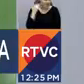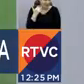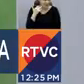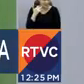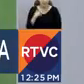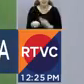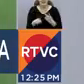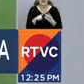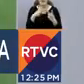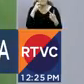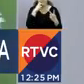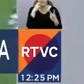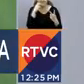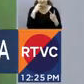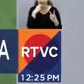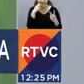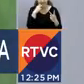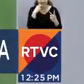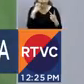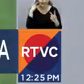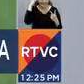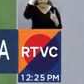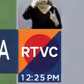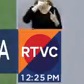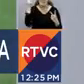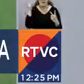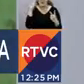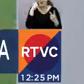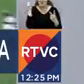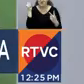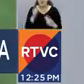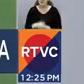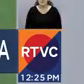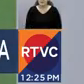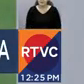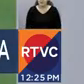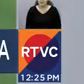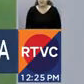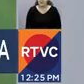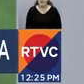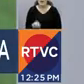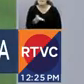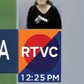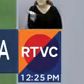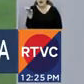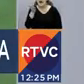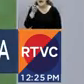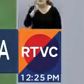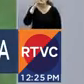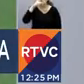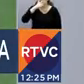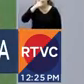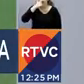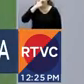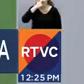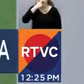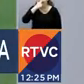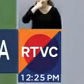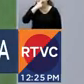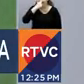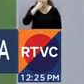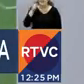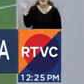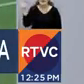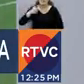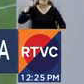Carlos Valderrama fue el mejor pase-gol de la historia de la selección nacional. Habilitó a Freddy Rincón, anotador del tanto que aún